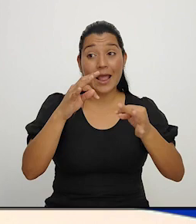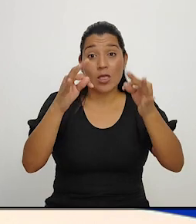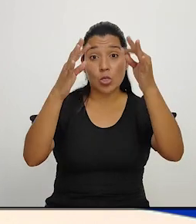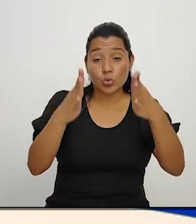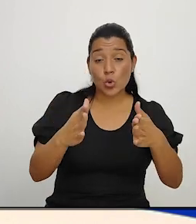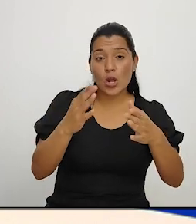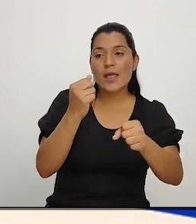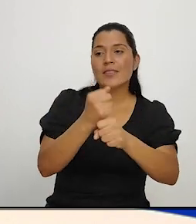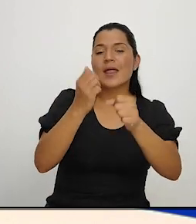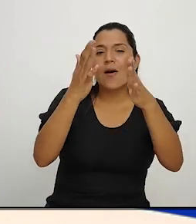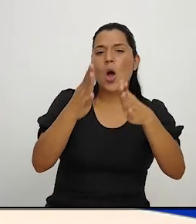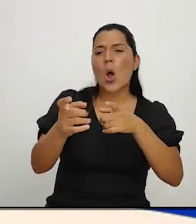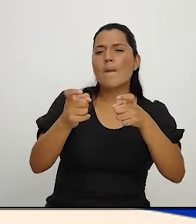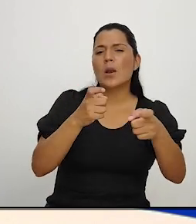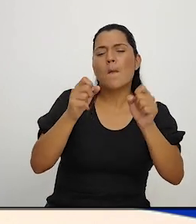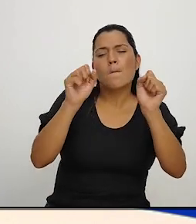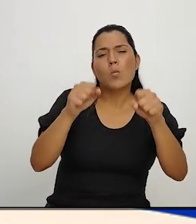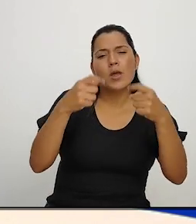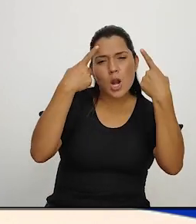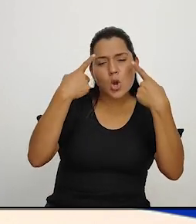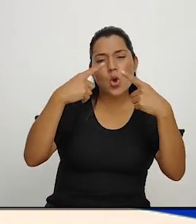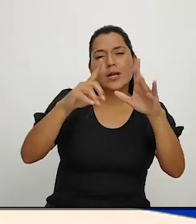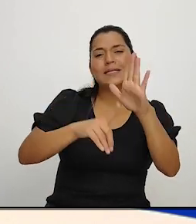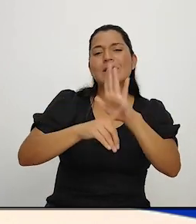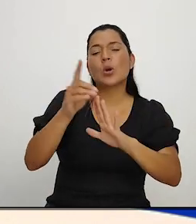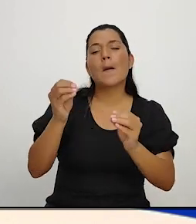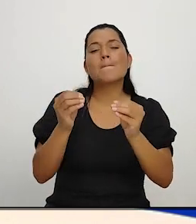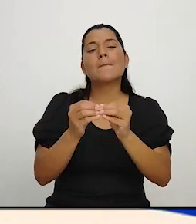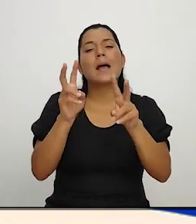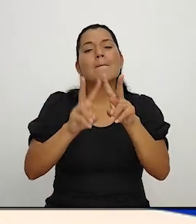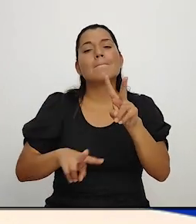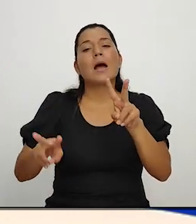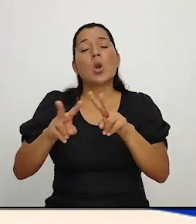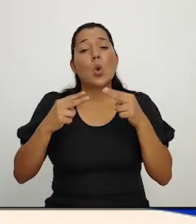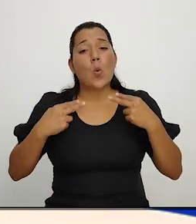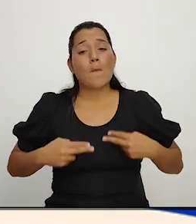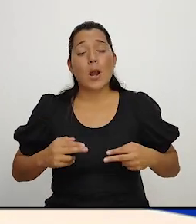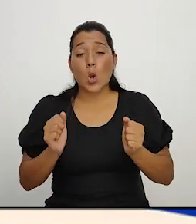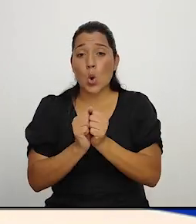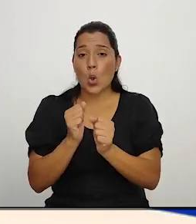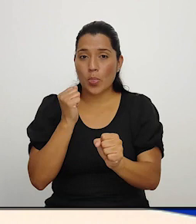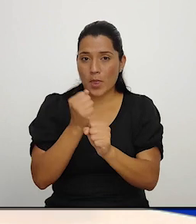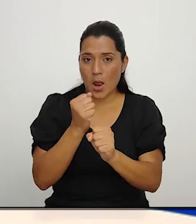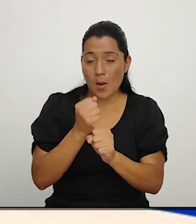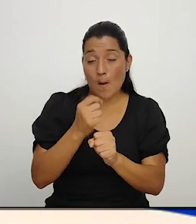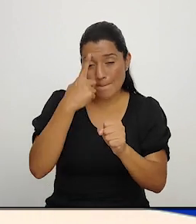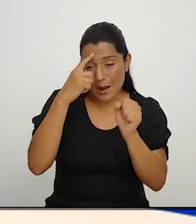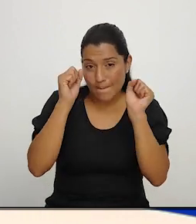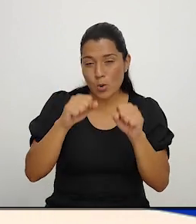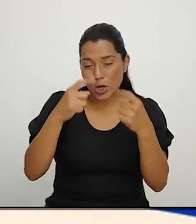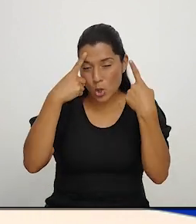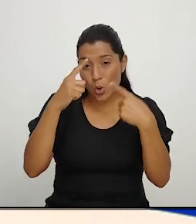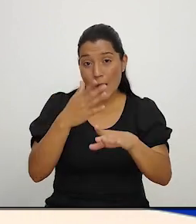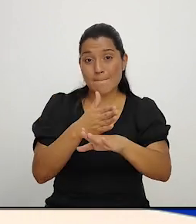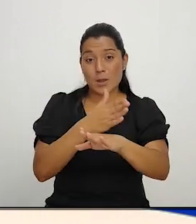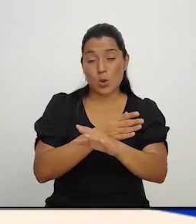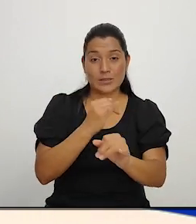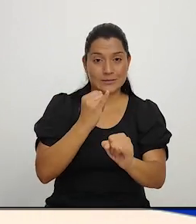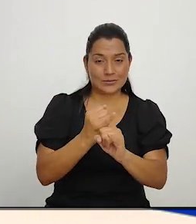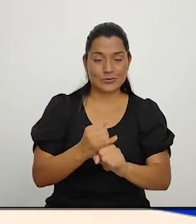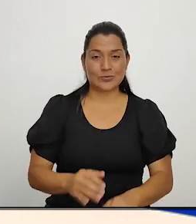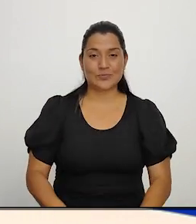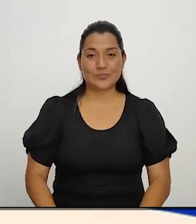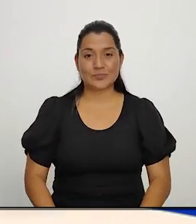administrativos puedan crear más valor humano con su trabajo para hacer crecer a la institución